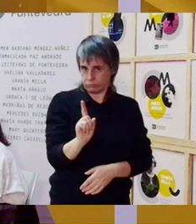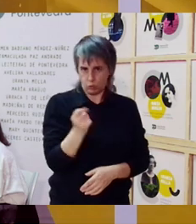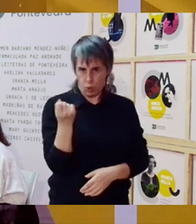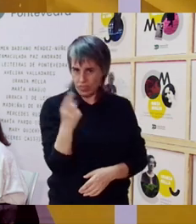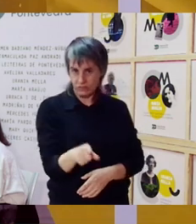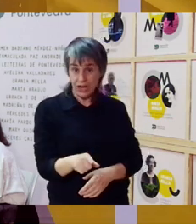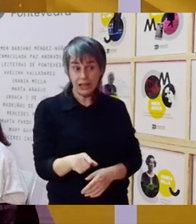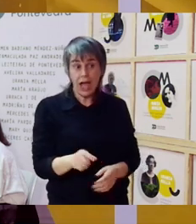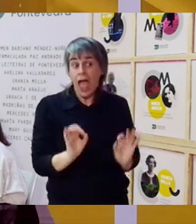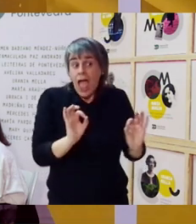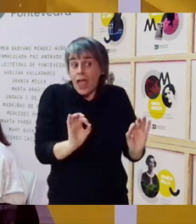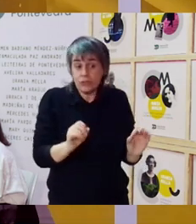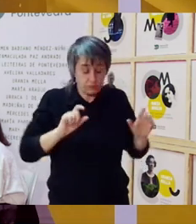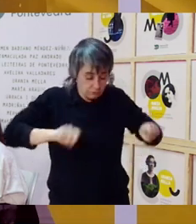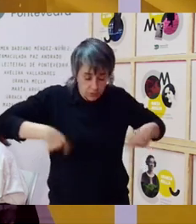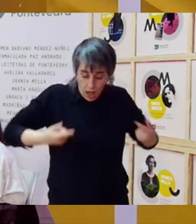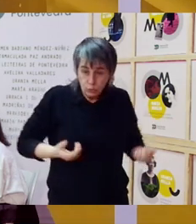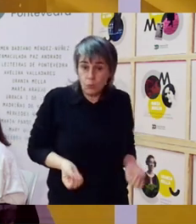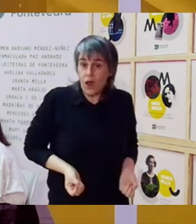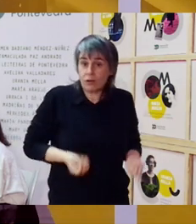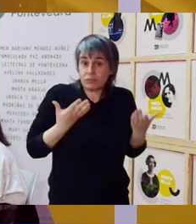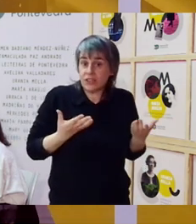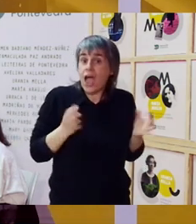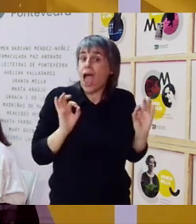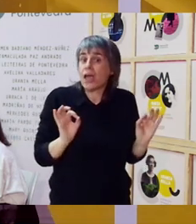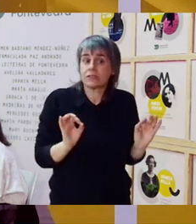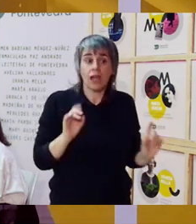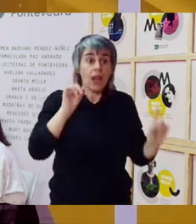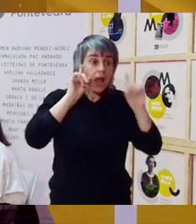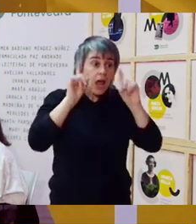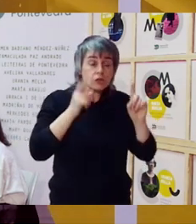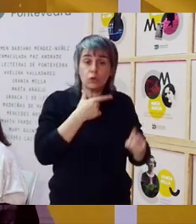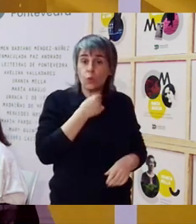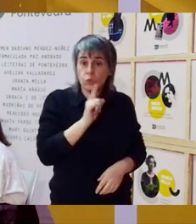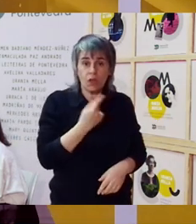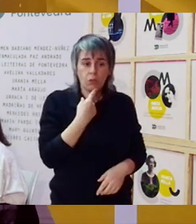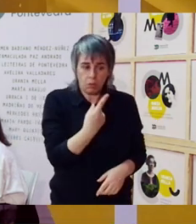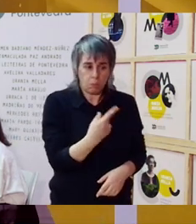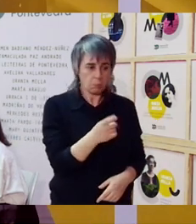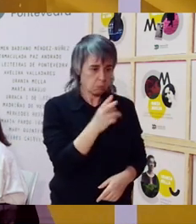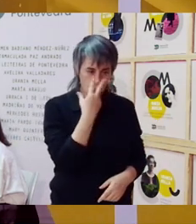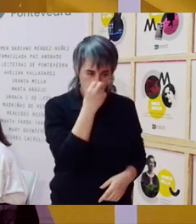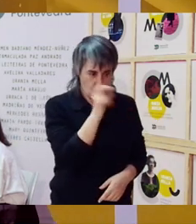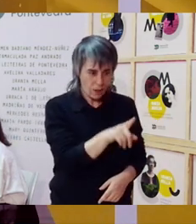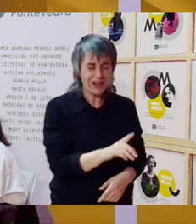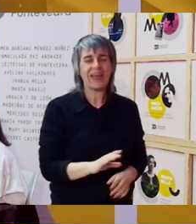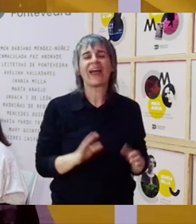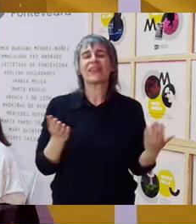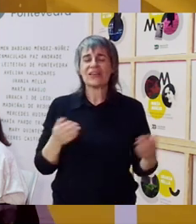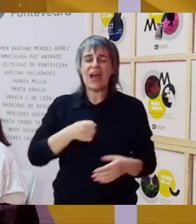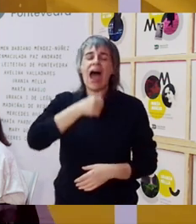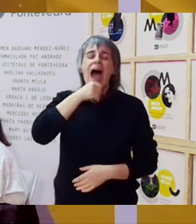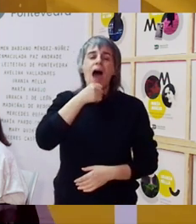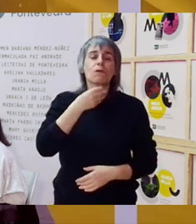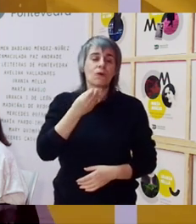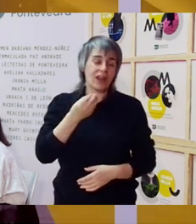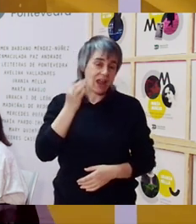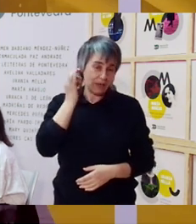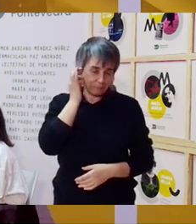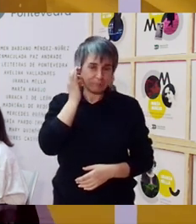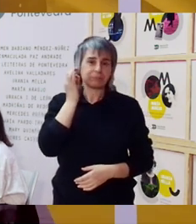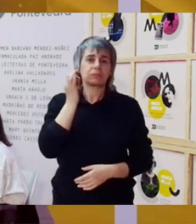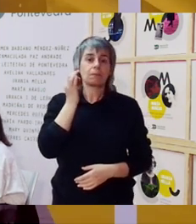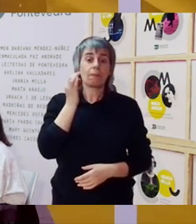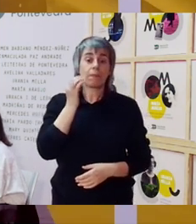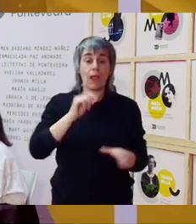como salen, e tens que saber decir, pois isto non vale. Entonces ela fixe un pastel de moras, e, bueno,